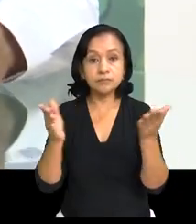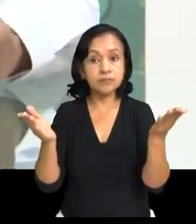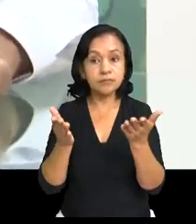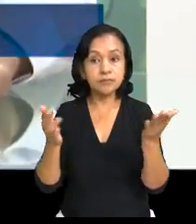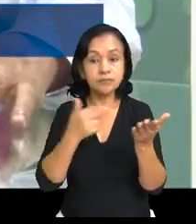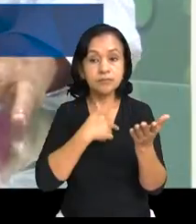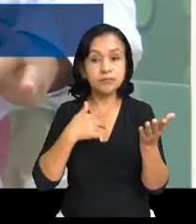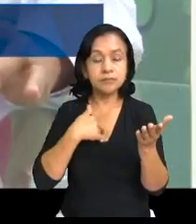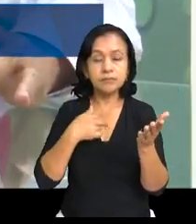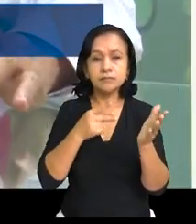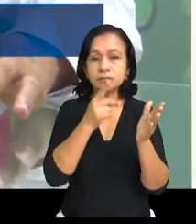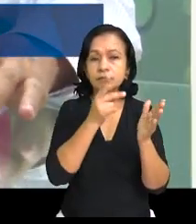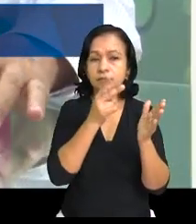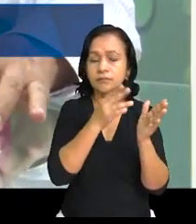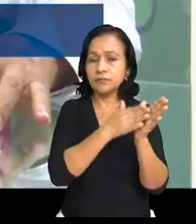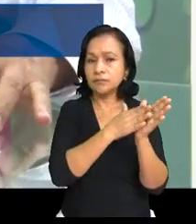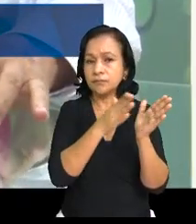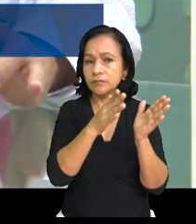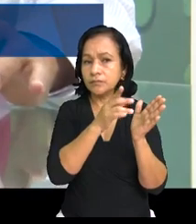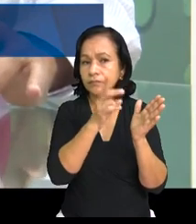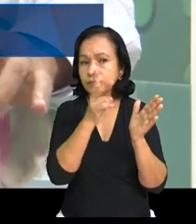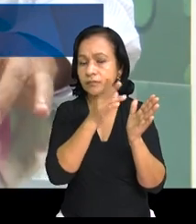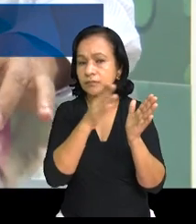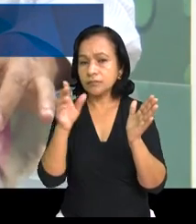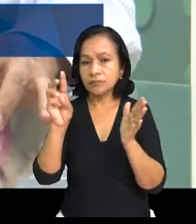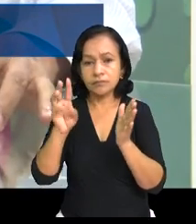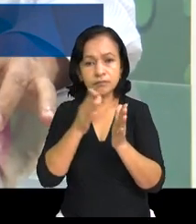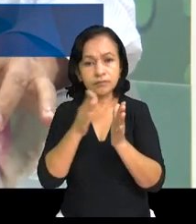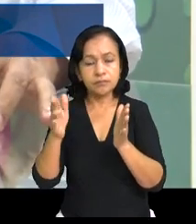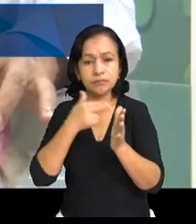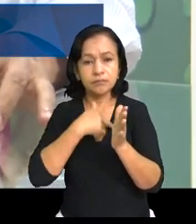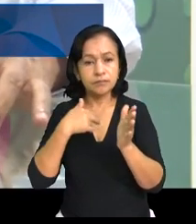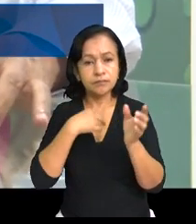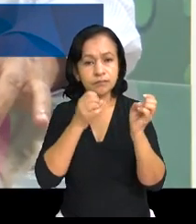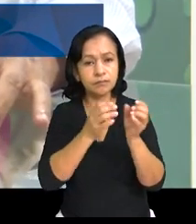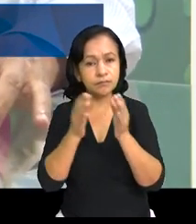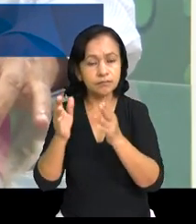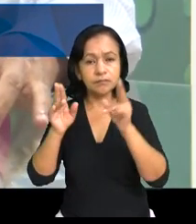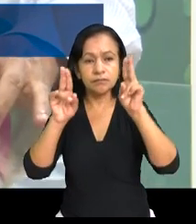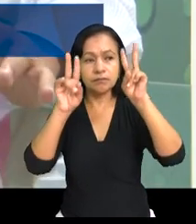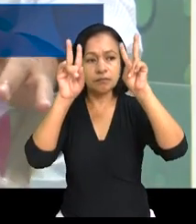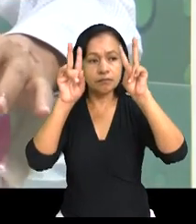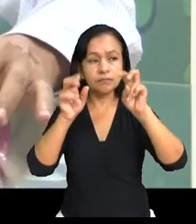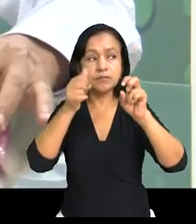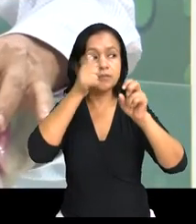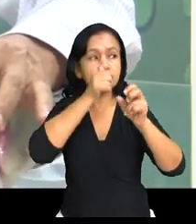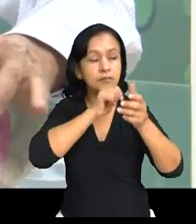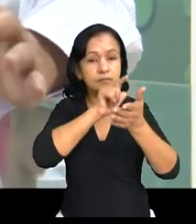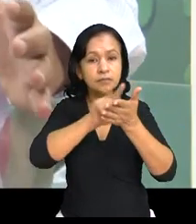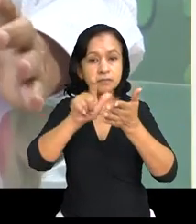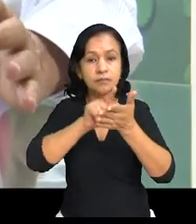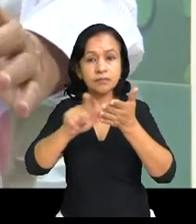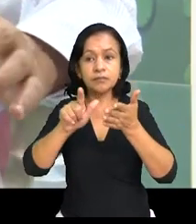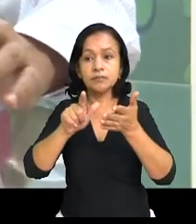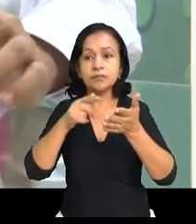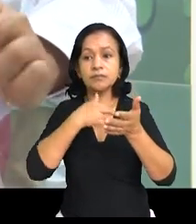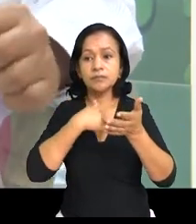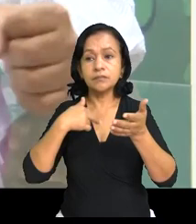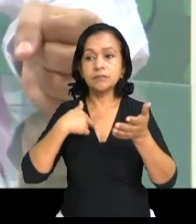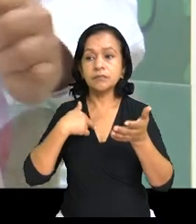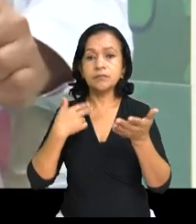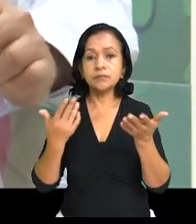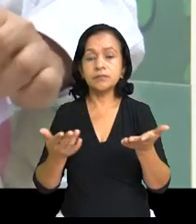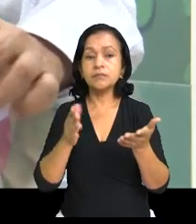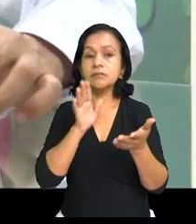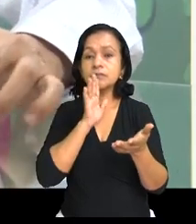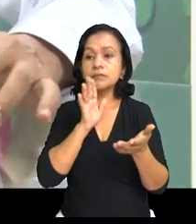al 2030. Nuestro gobierno ha tenido en un tercer orden el tema del agua y saneamiento. Para tal efecto, se